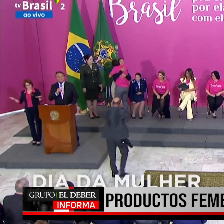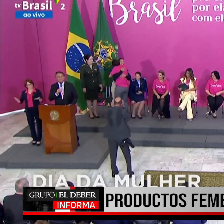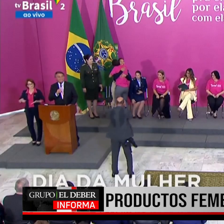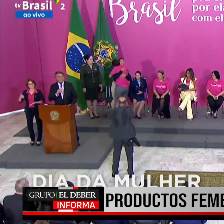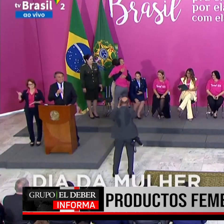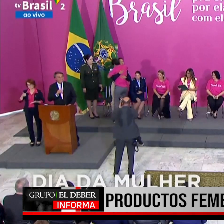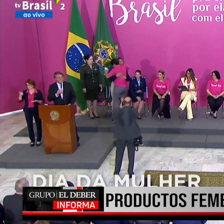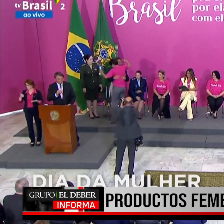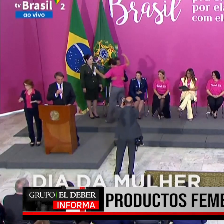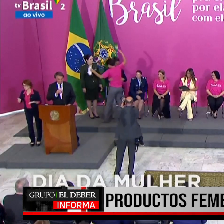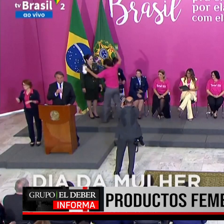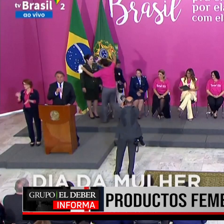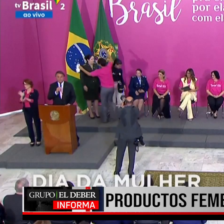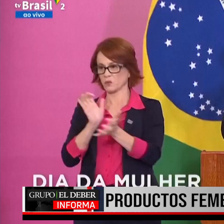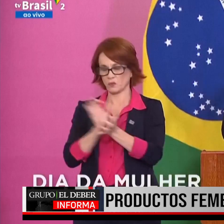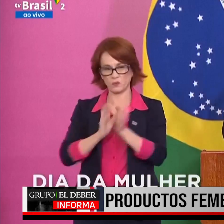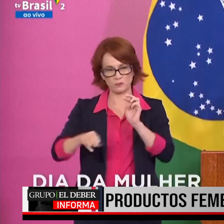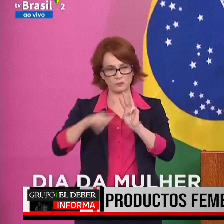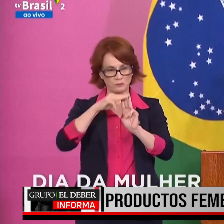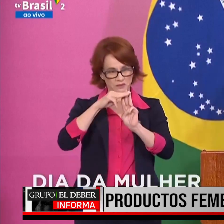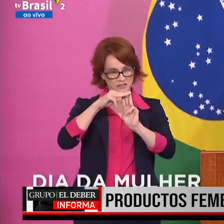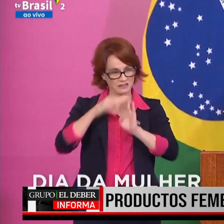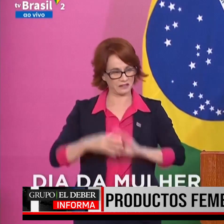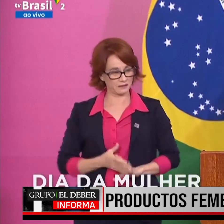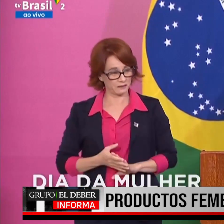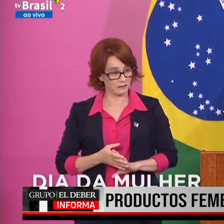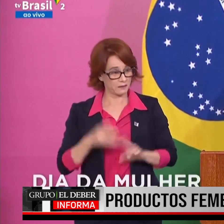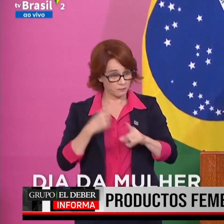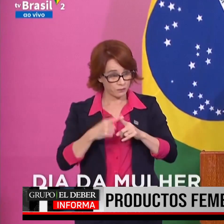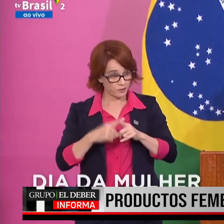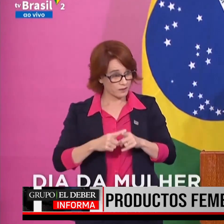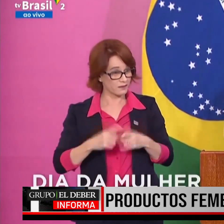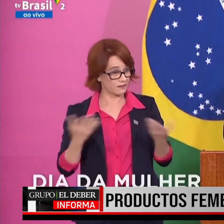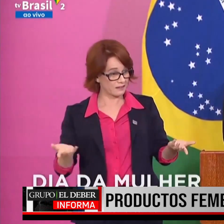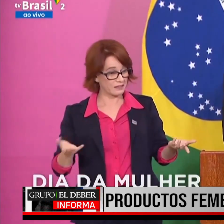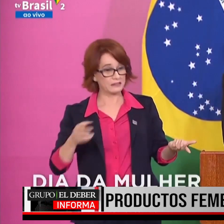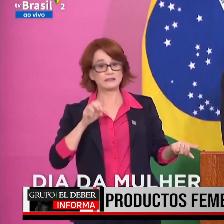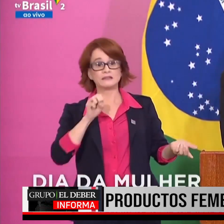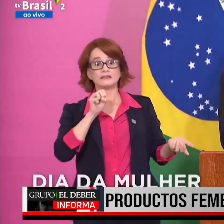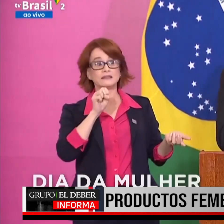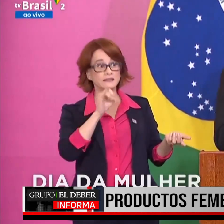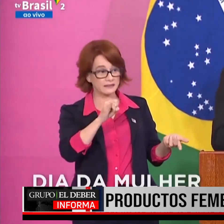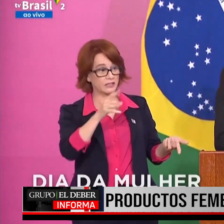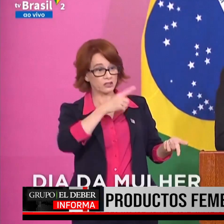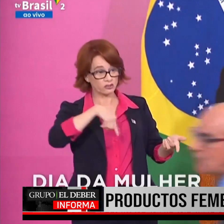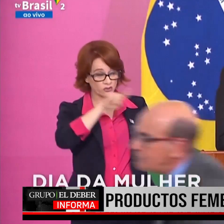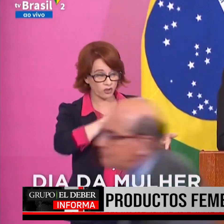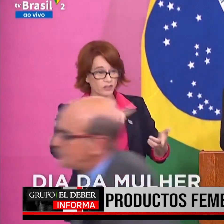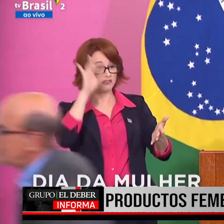Primero, señores militares, si dependiéramos de las mujeres no tendríamos guerras en el mundo.